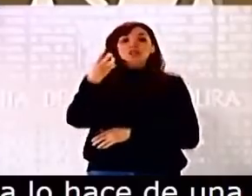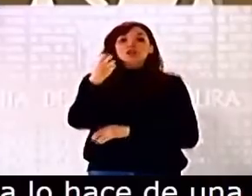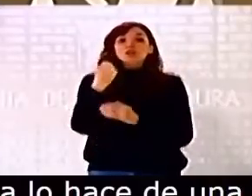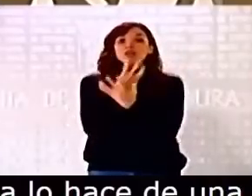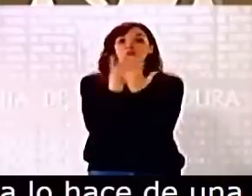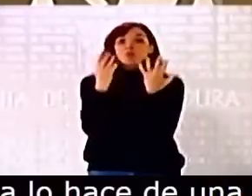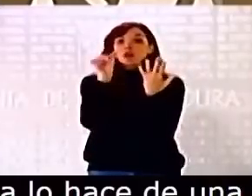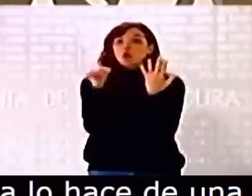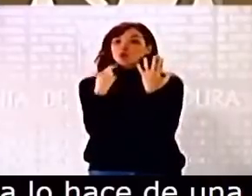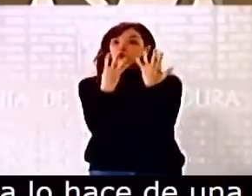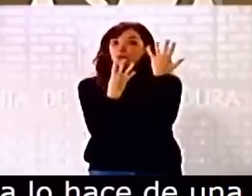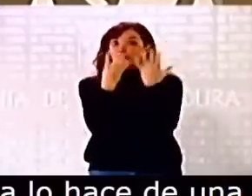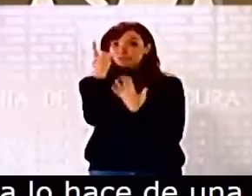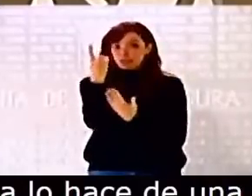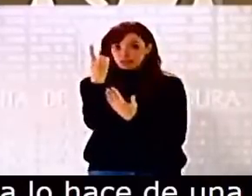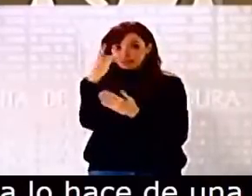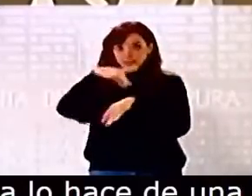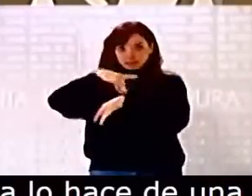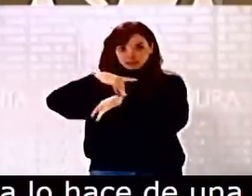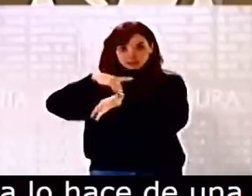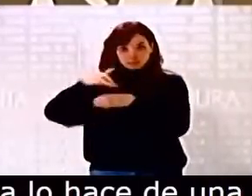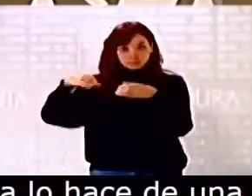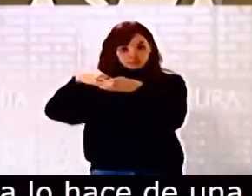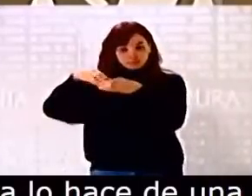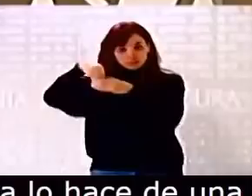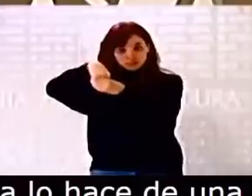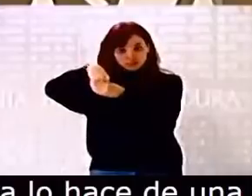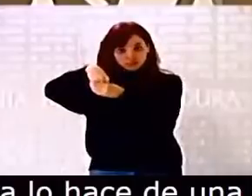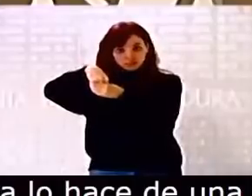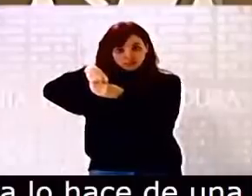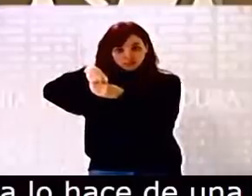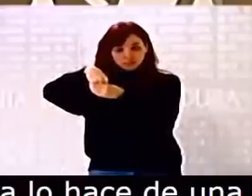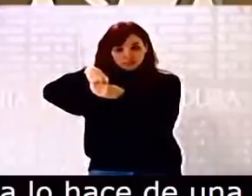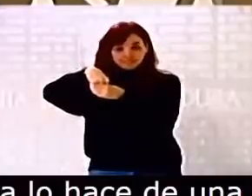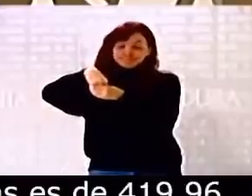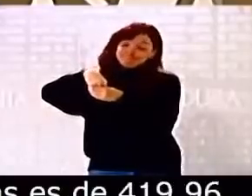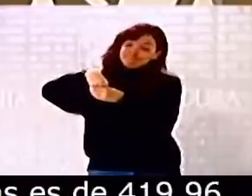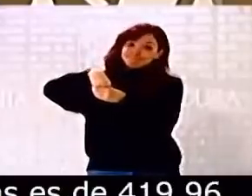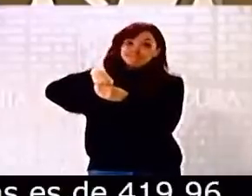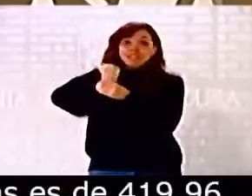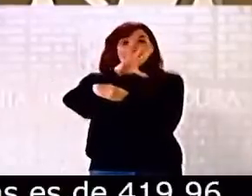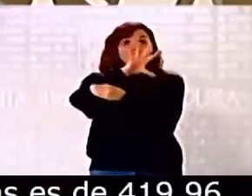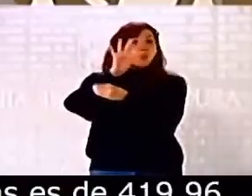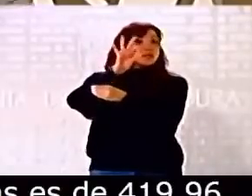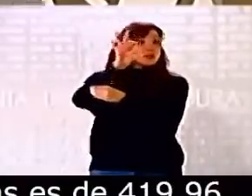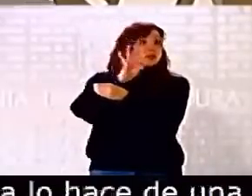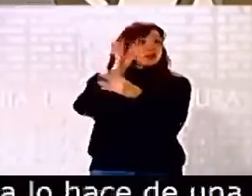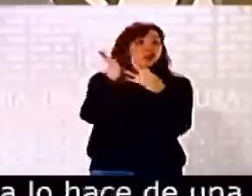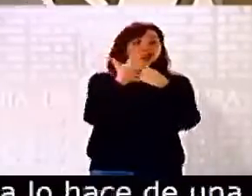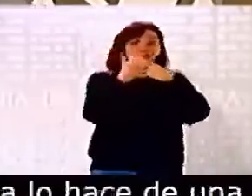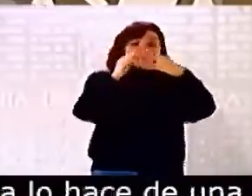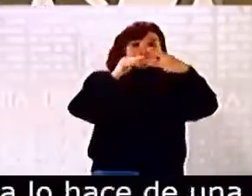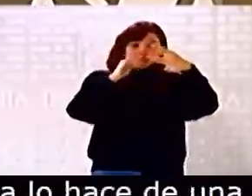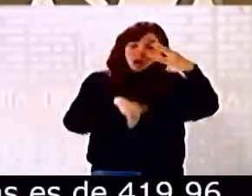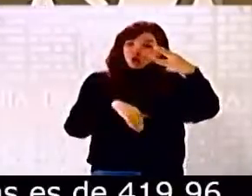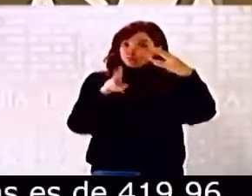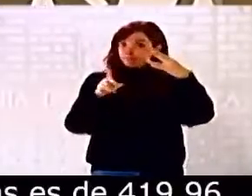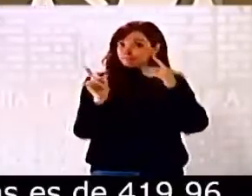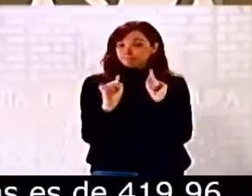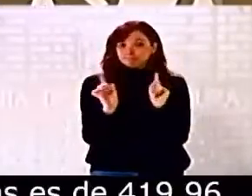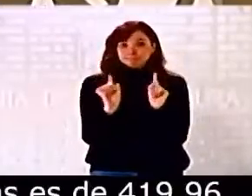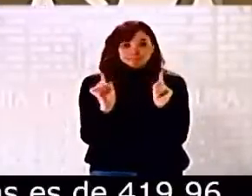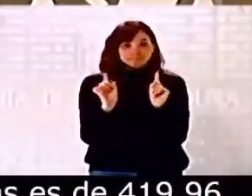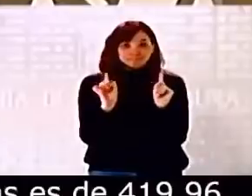419,96, no está por debajo del 50%, no está por debajo del 50% de los 14 días,